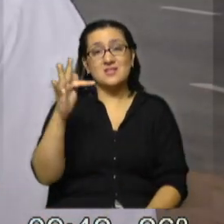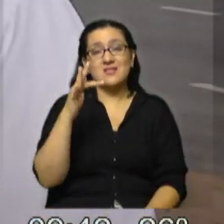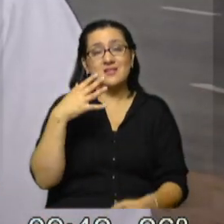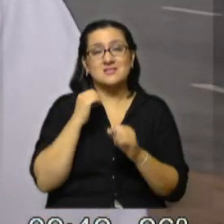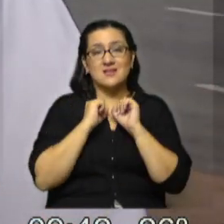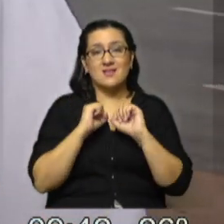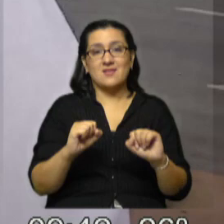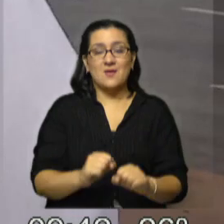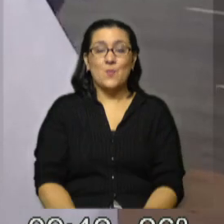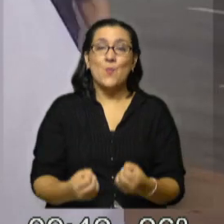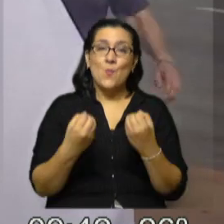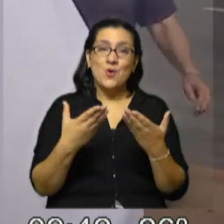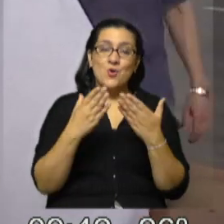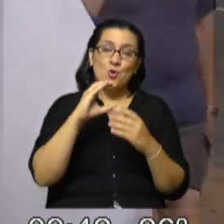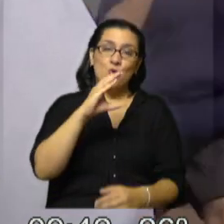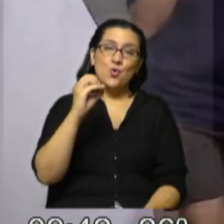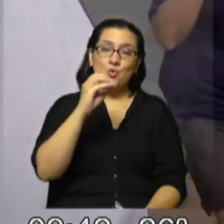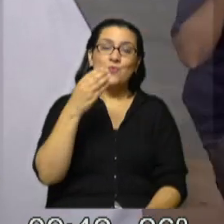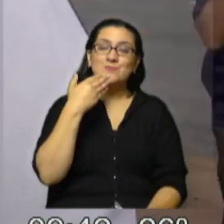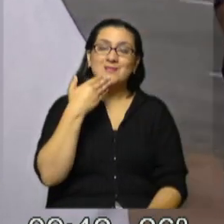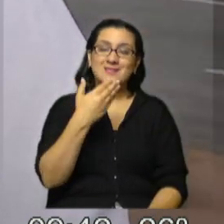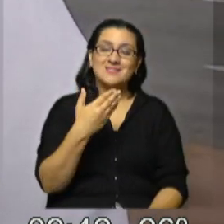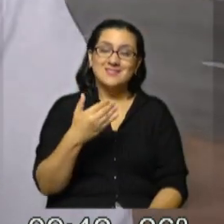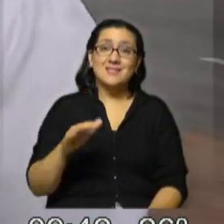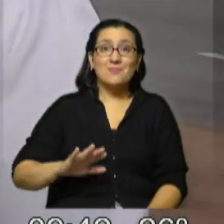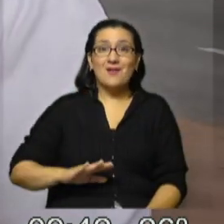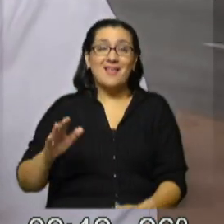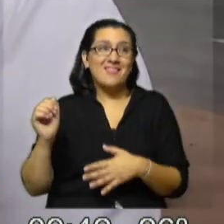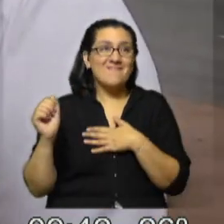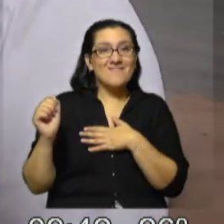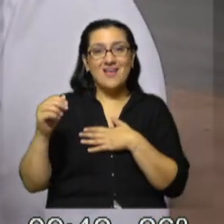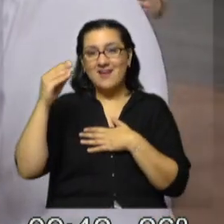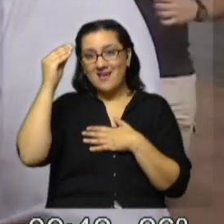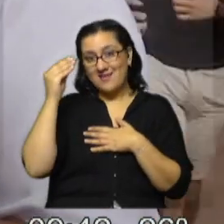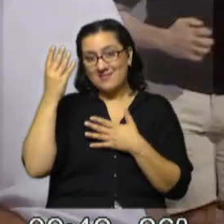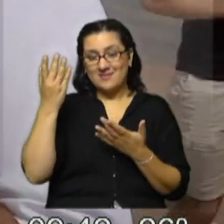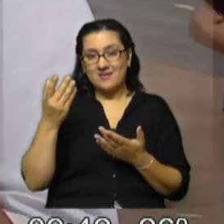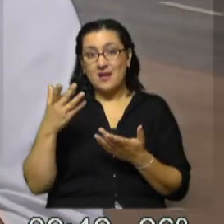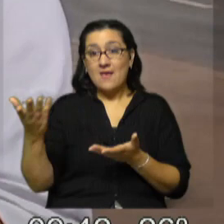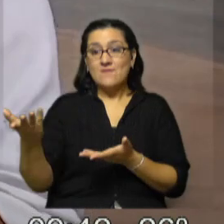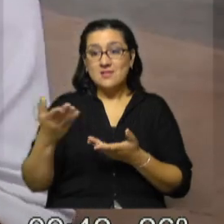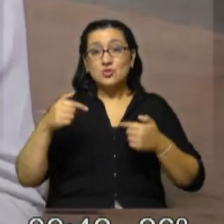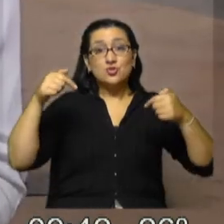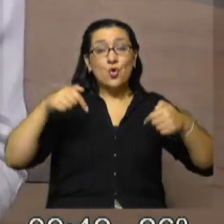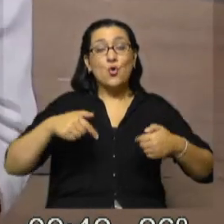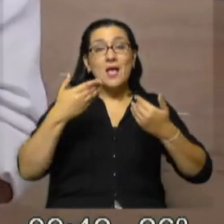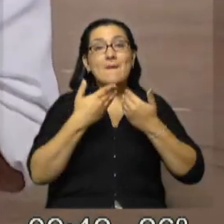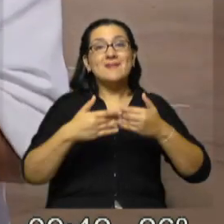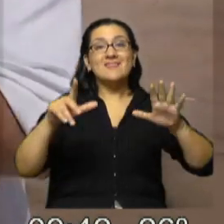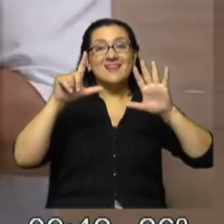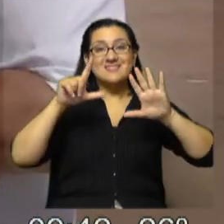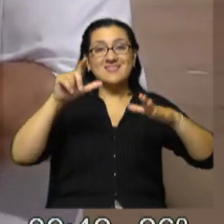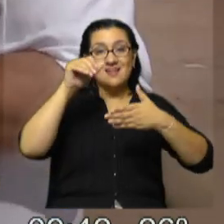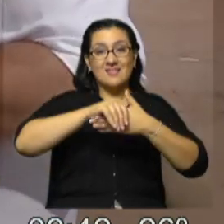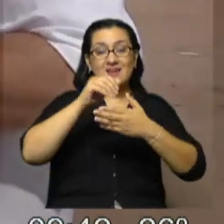Secretaría. Bueno, Coco, muchas gracias por este móvil, ya tenemos ganas de bailar, ya tengo ganas de mover las caderas. La invitación hoy a partir de las 7 de la